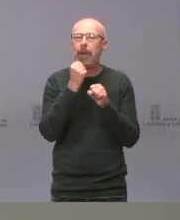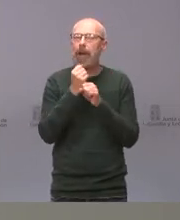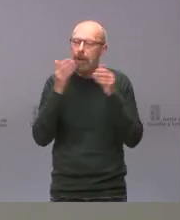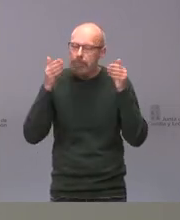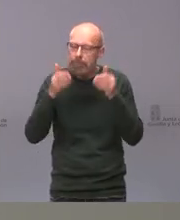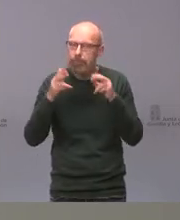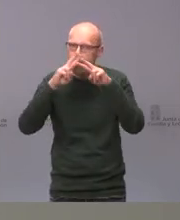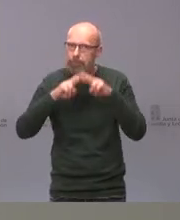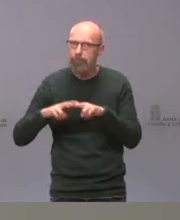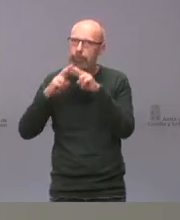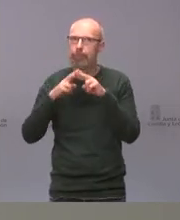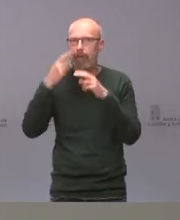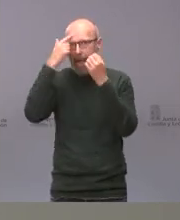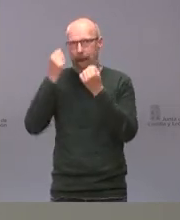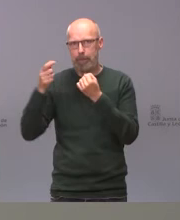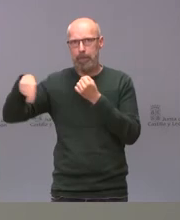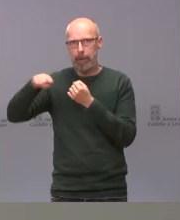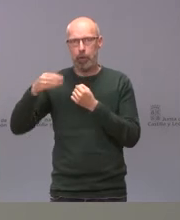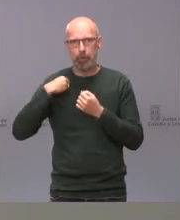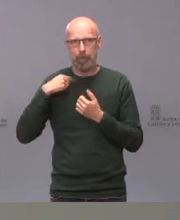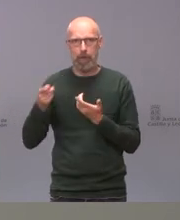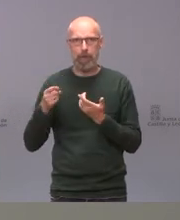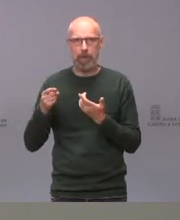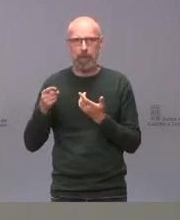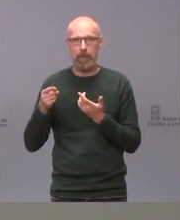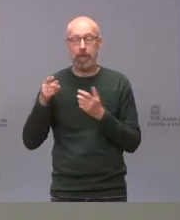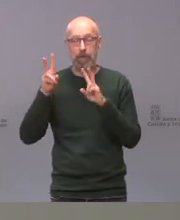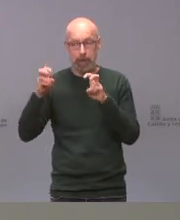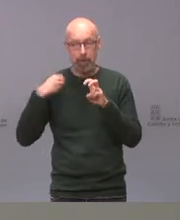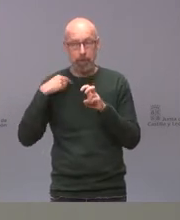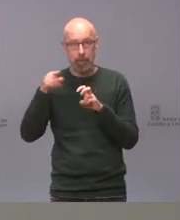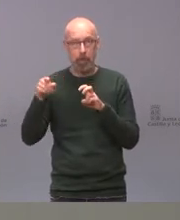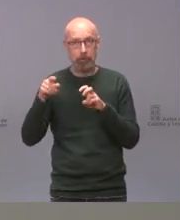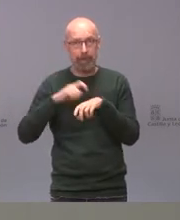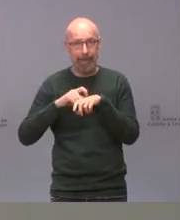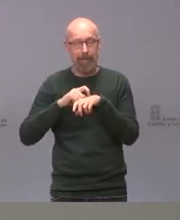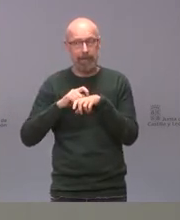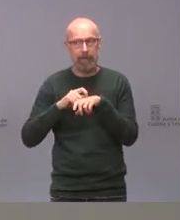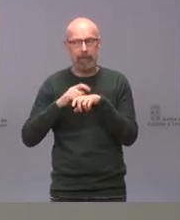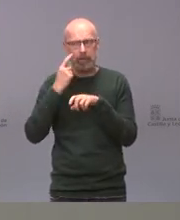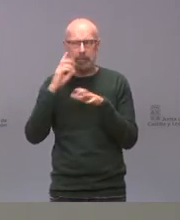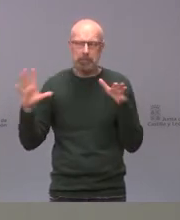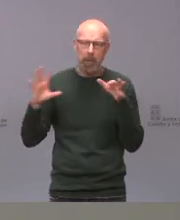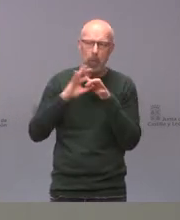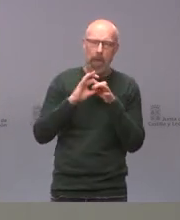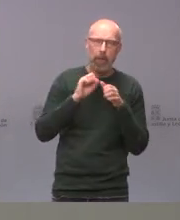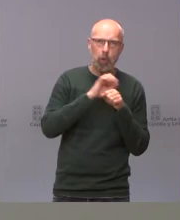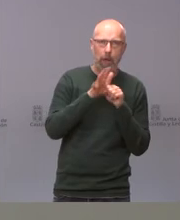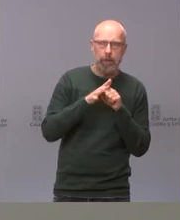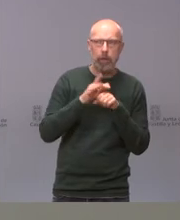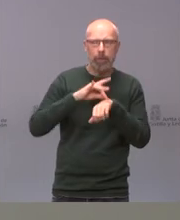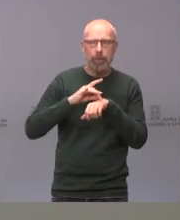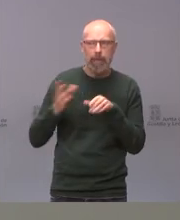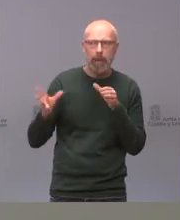detectar. Herpes zóster ha sido una de las características que también se ha vinculado con el coronavirus, que se